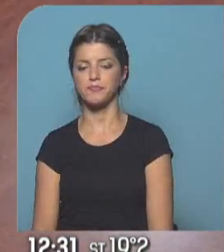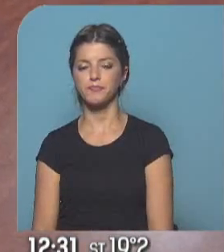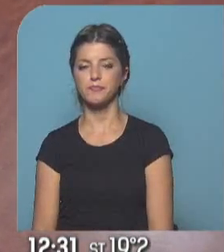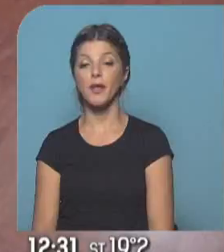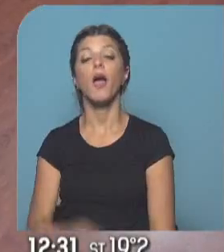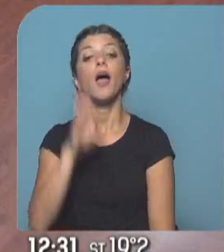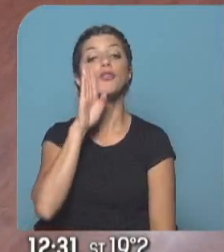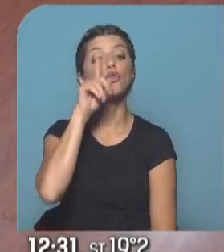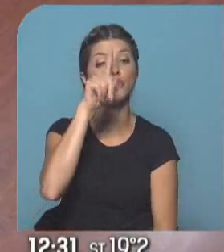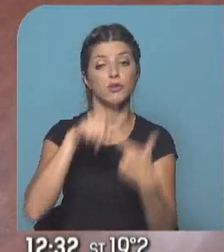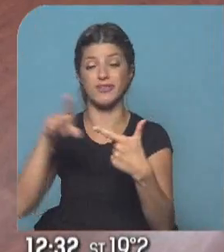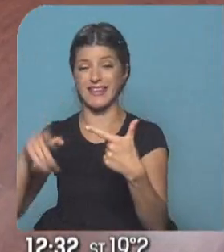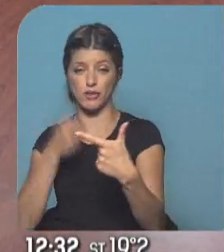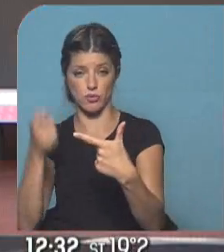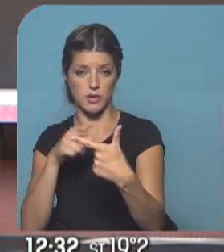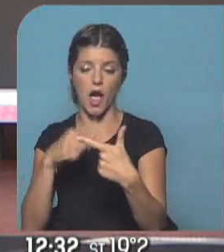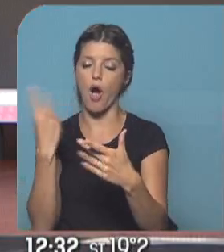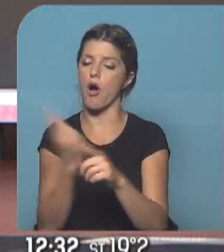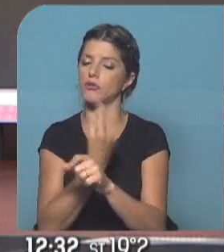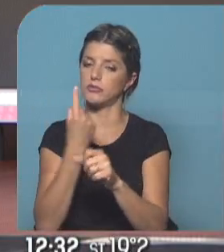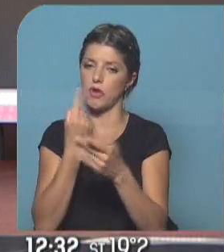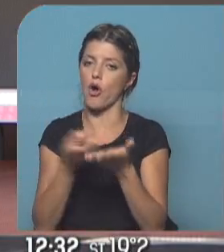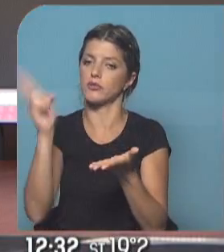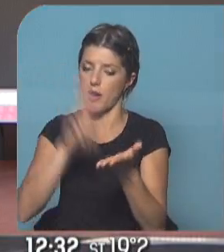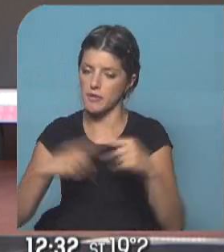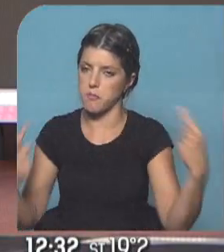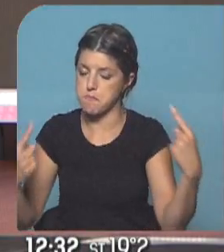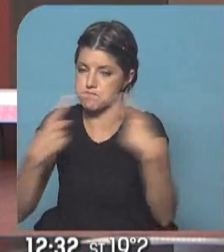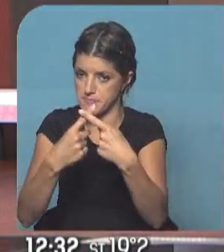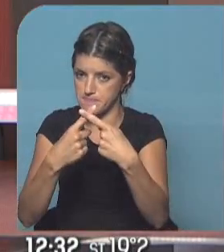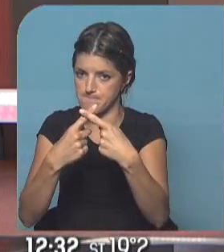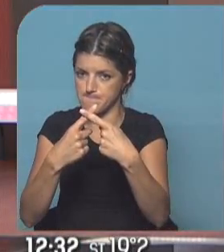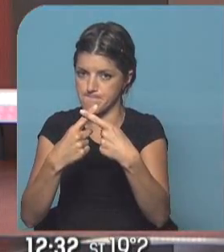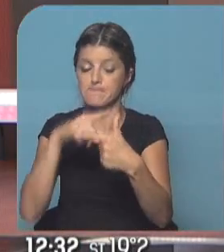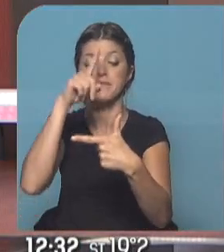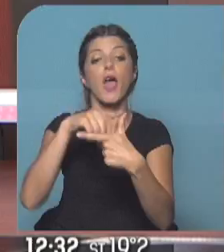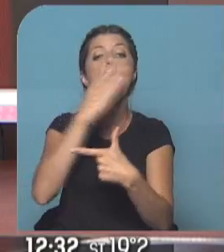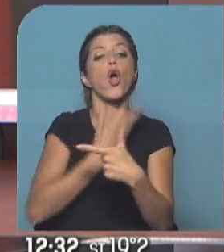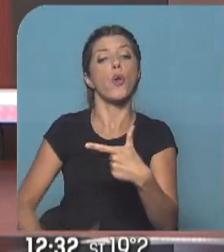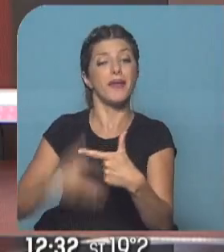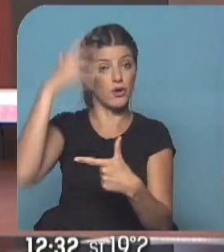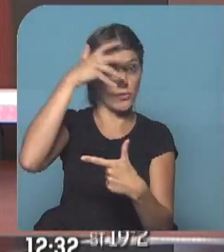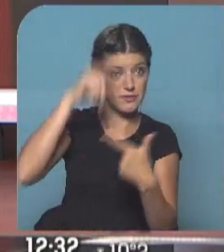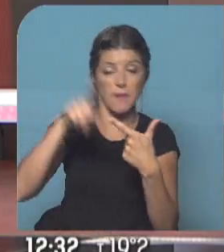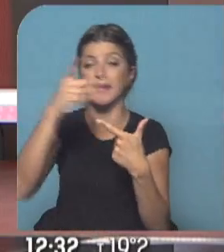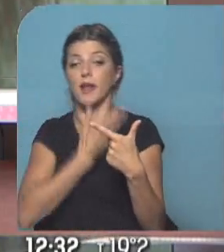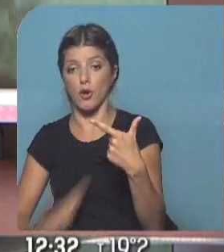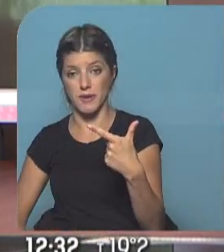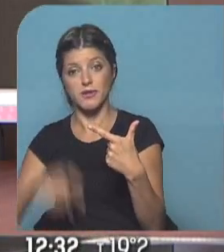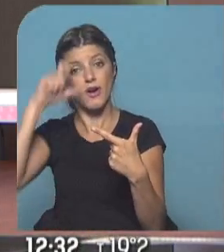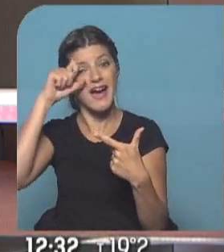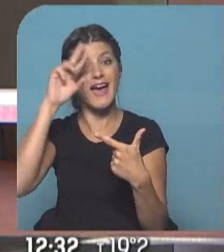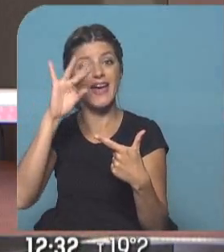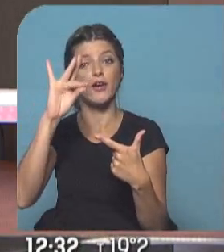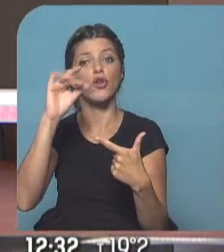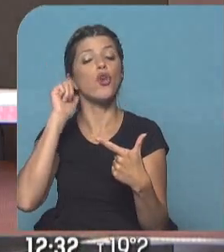Unidos y Turquía están nuevamente en tensión. Concretamente, el gobierno de Donald Trump y de Tayyip Recep